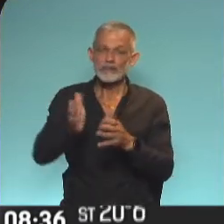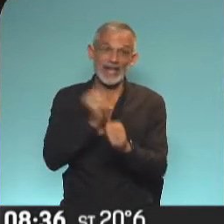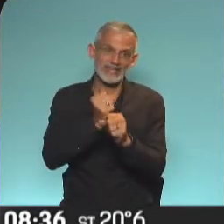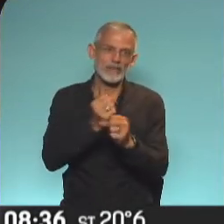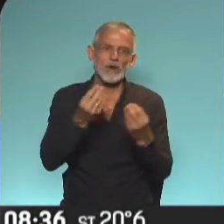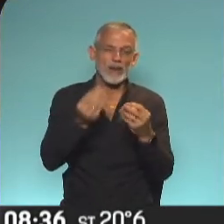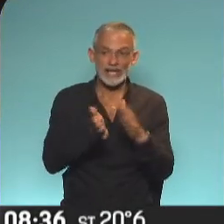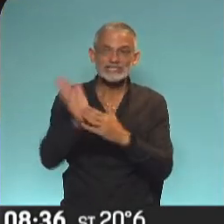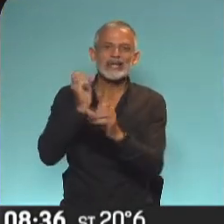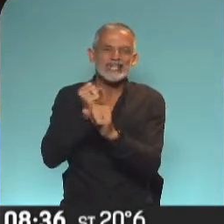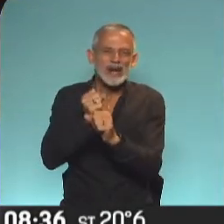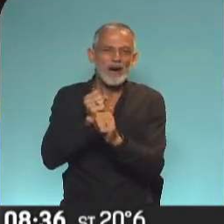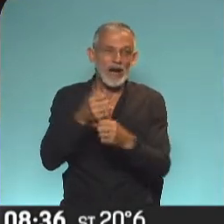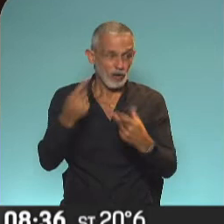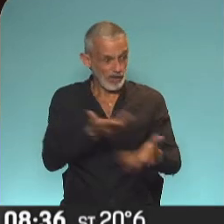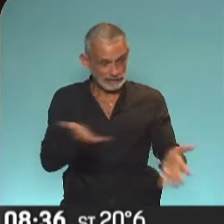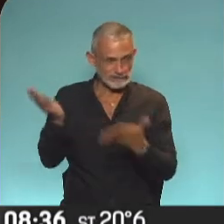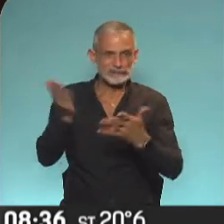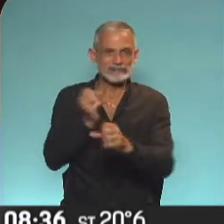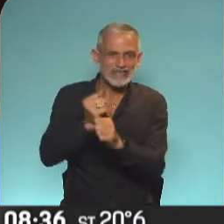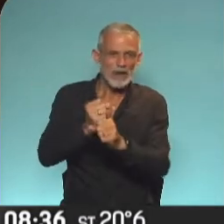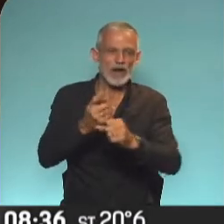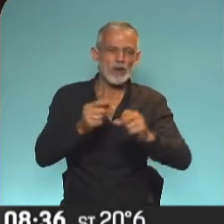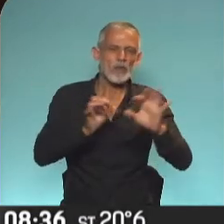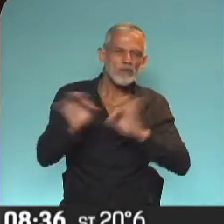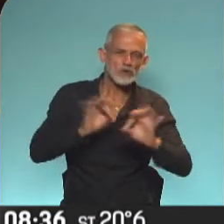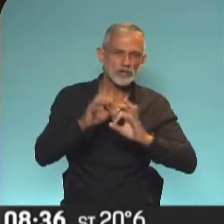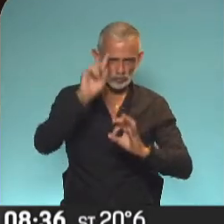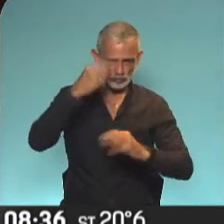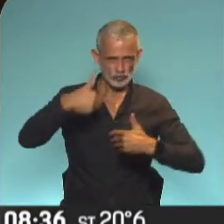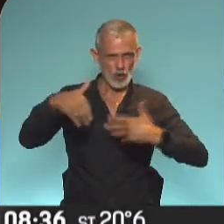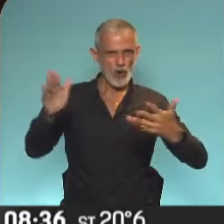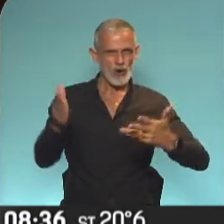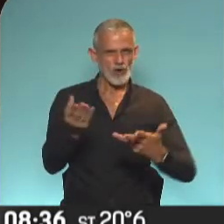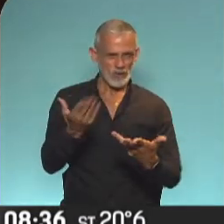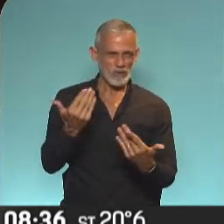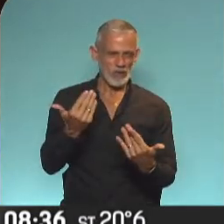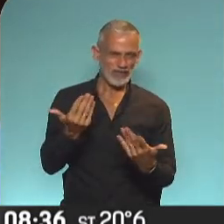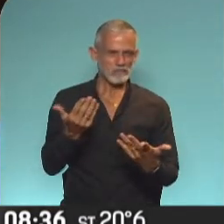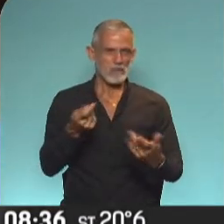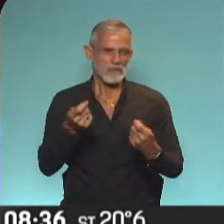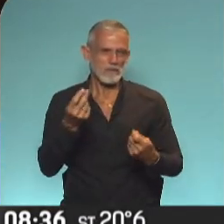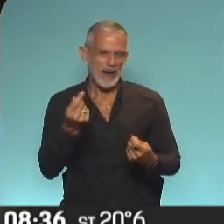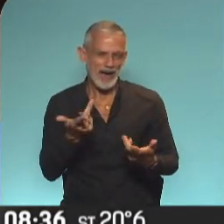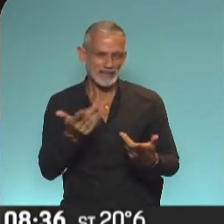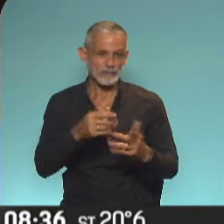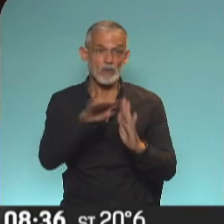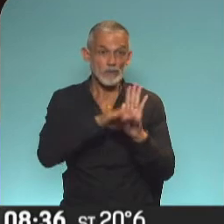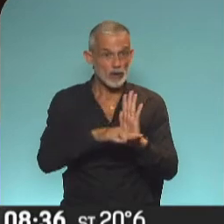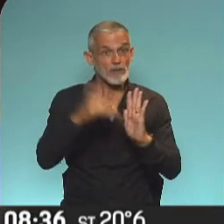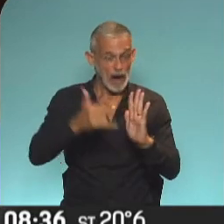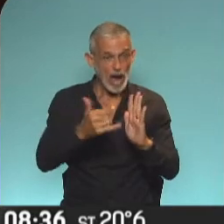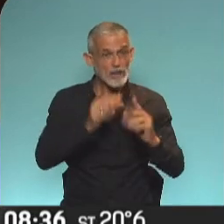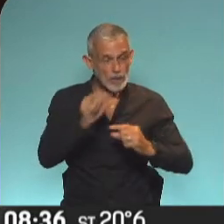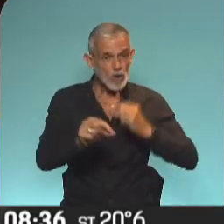salida laboral, favorecer la construcción de un proyecto con autonomía. Bueno, un conjunto de políticas y de programas que se vienen